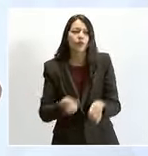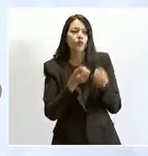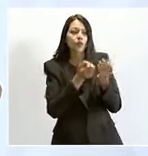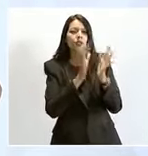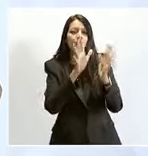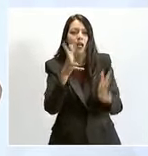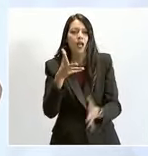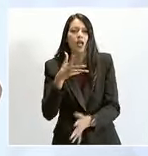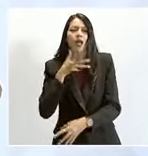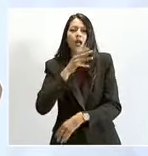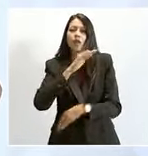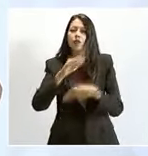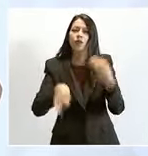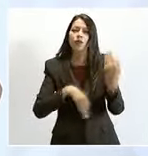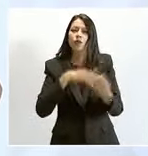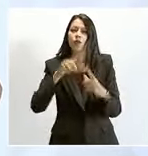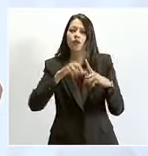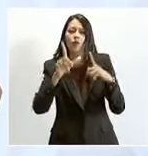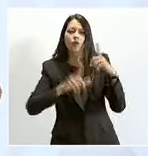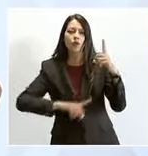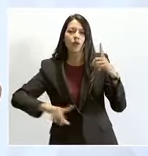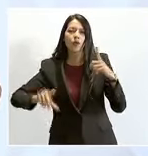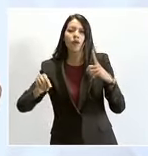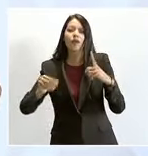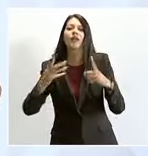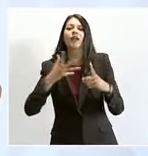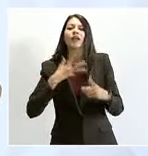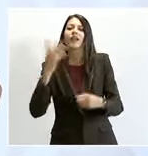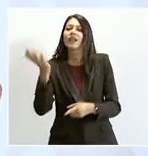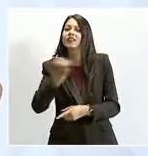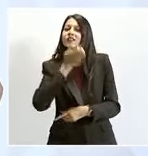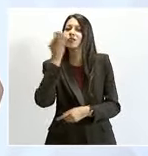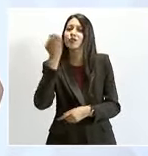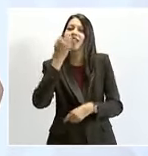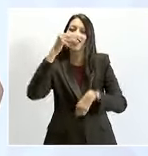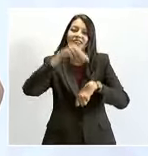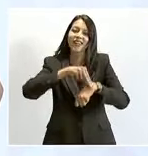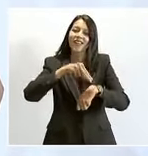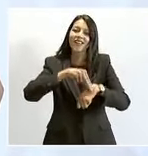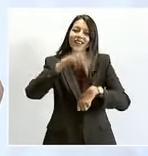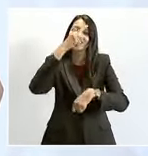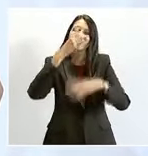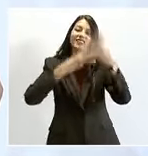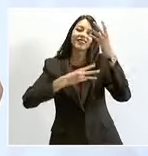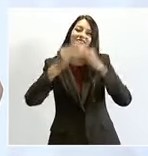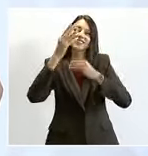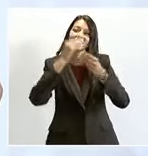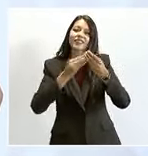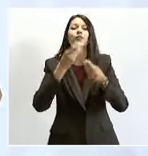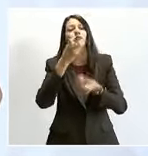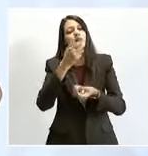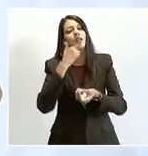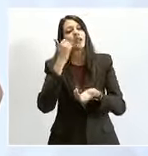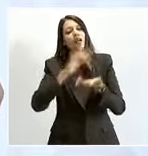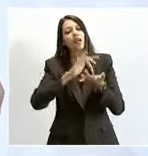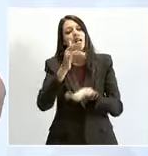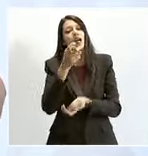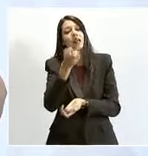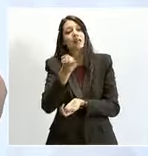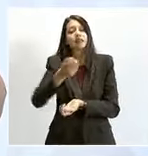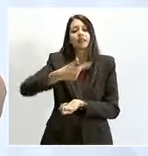sembrado y ahora en el futuro de escuelas de medicina y queremos agradecer Pues también a esas comunidades